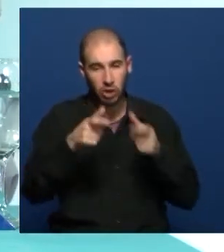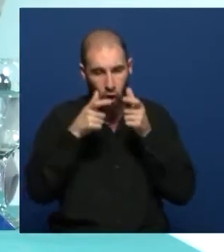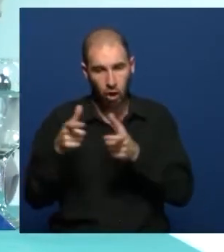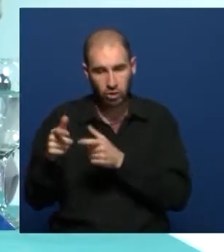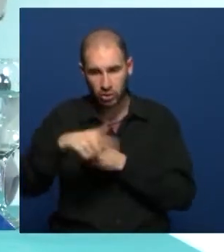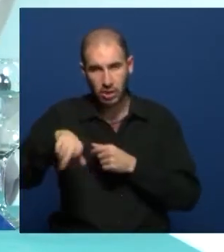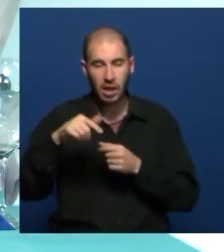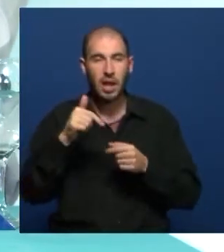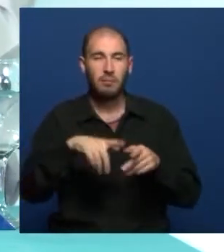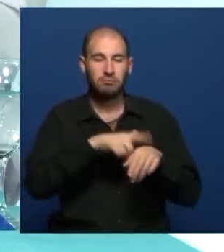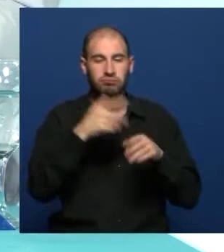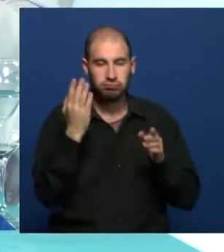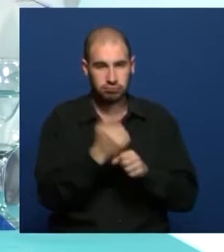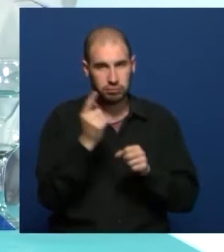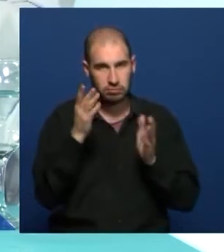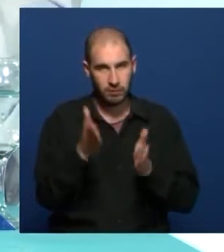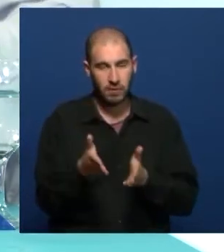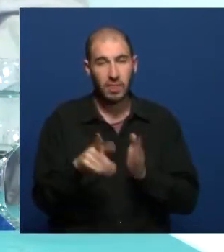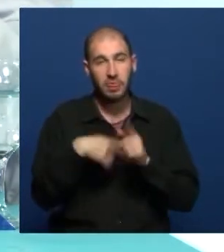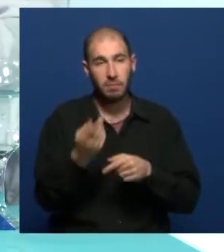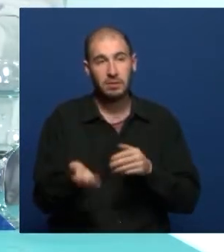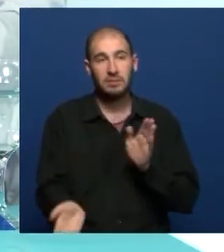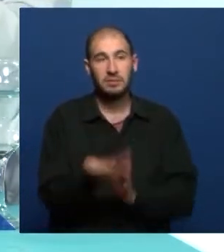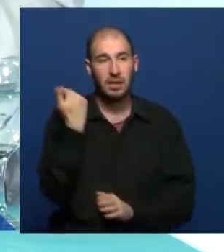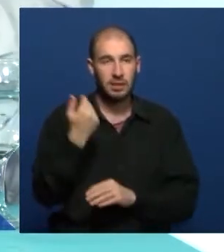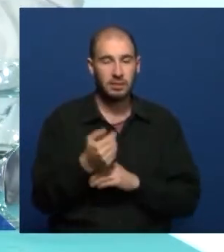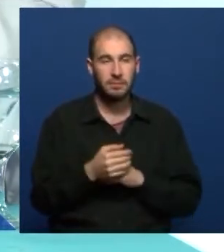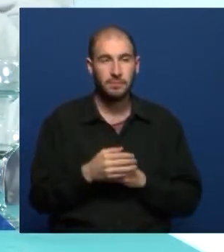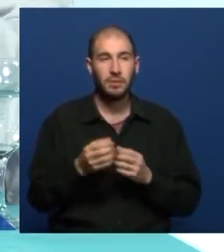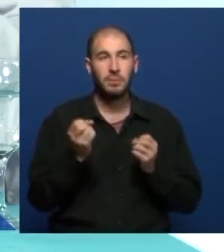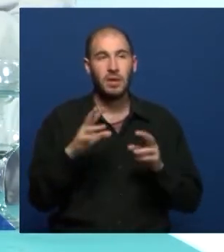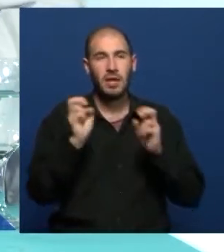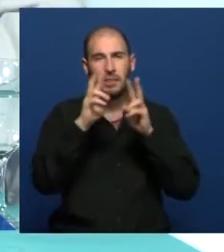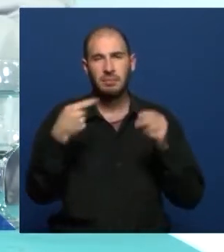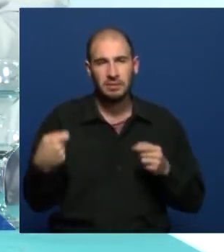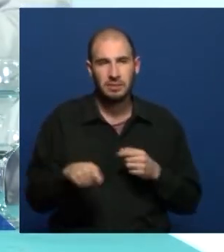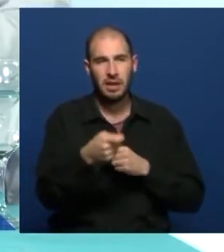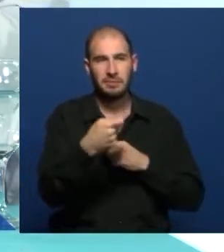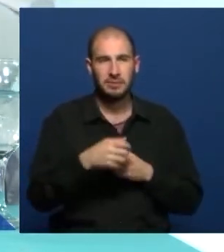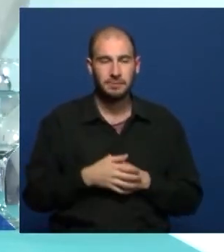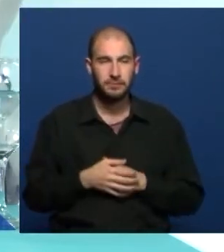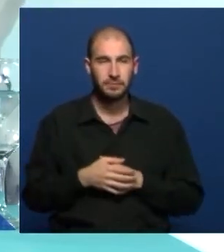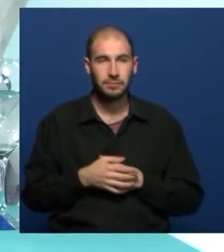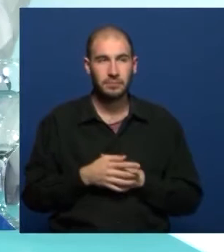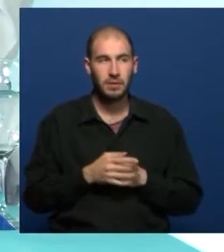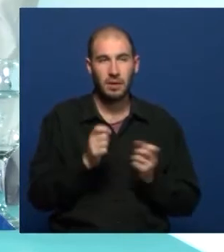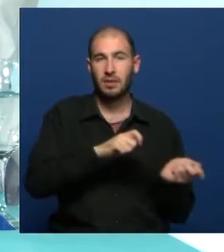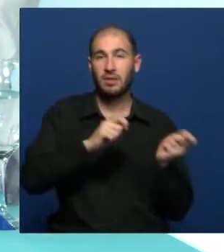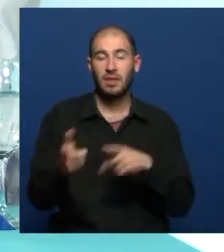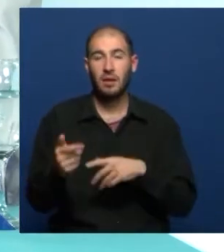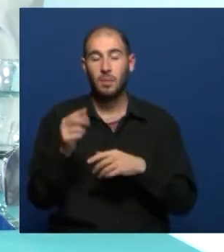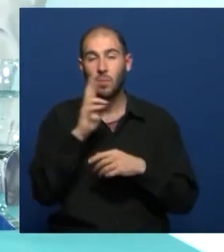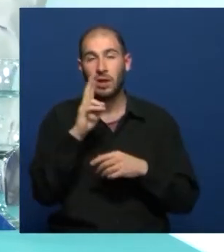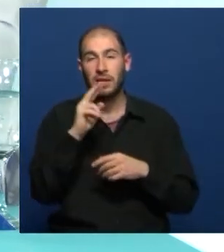y estuve los primeros momentos buenos después fue apartado de la causa por cuestiones administrativas digamos y fue pasada la